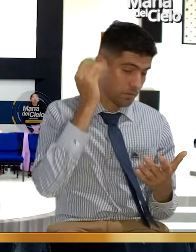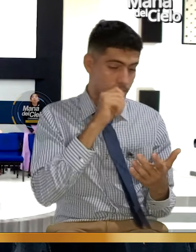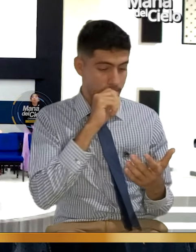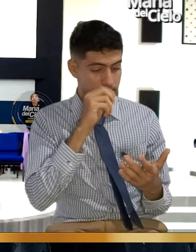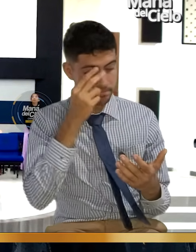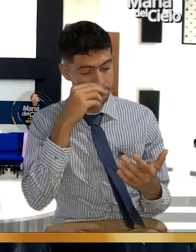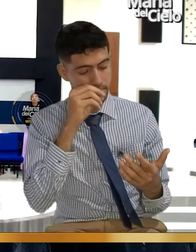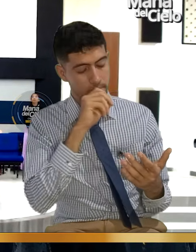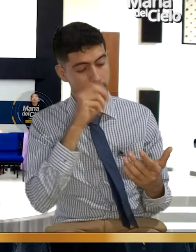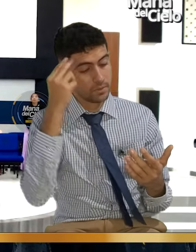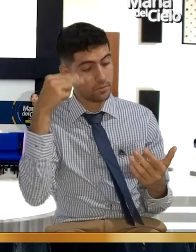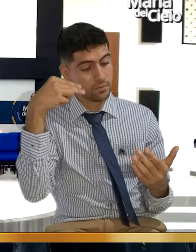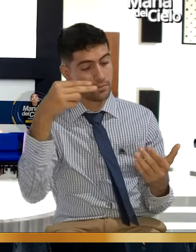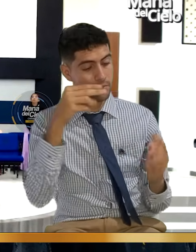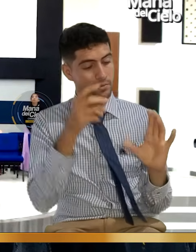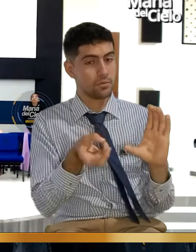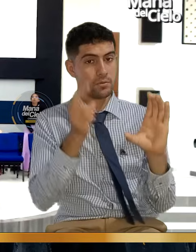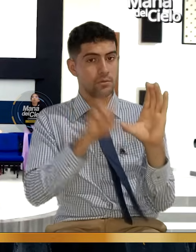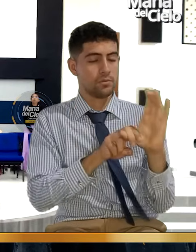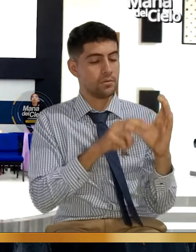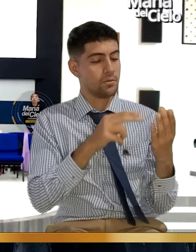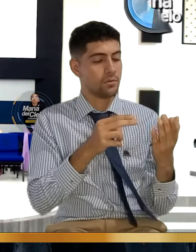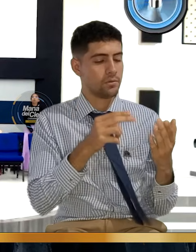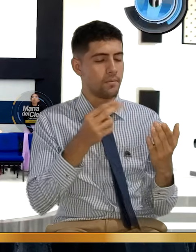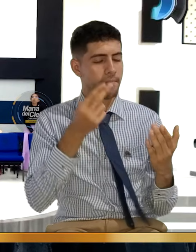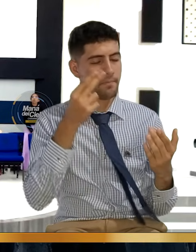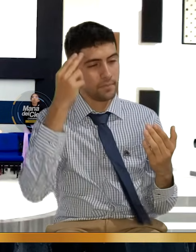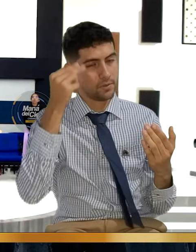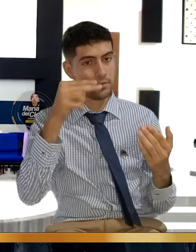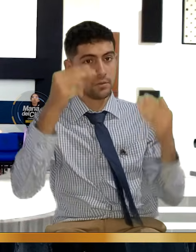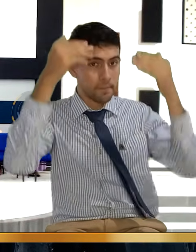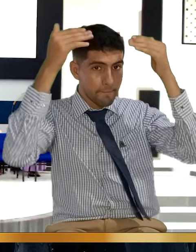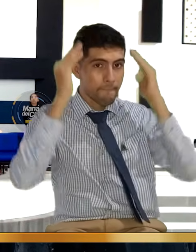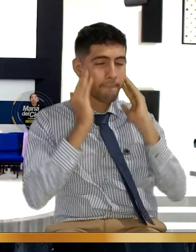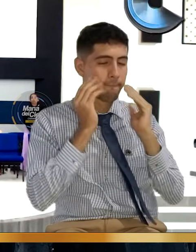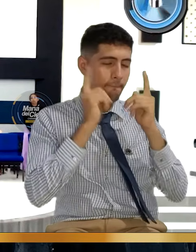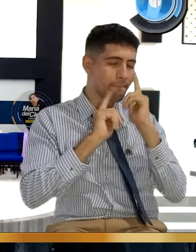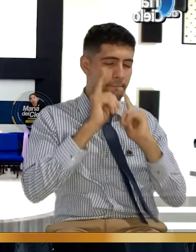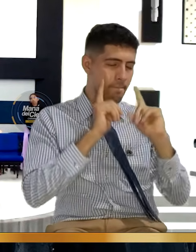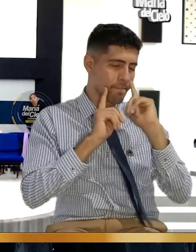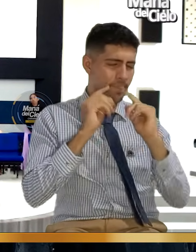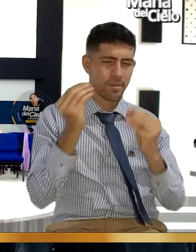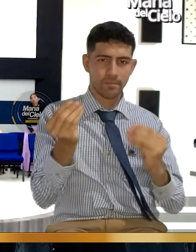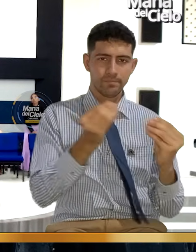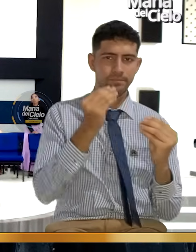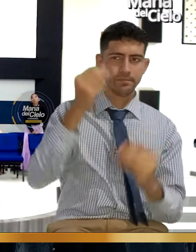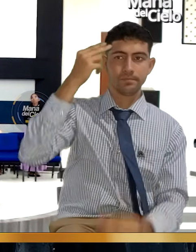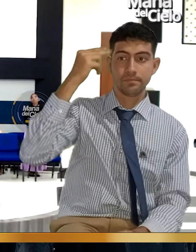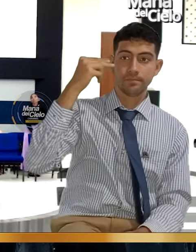por enseñarme hoy que debo de escudriñar las Escrituras. Cuando usted sabe la palabra, el enemigo lo